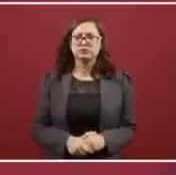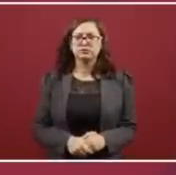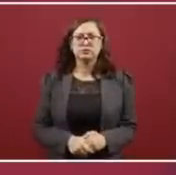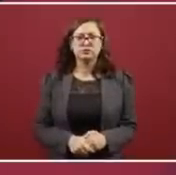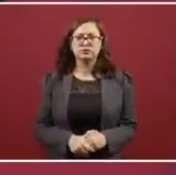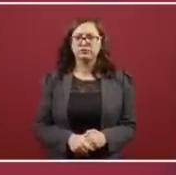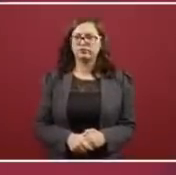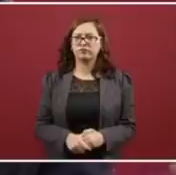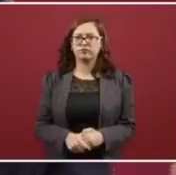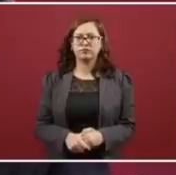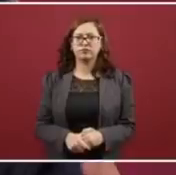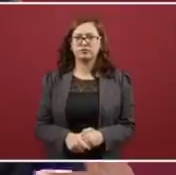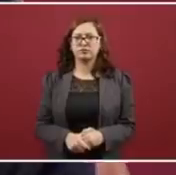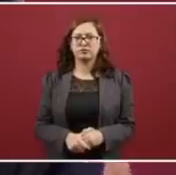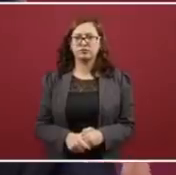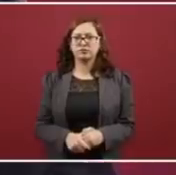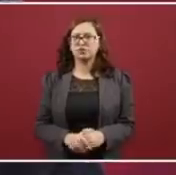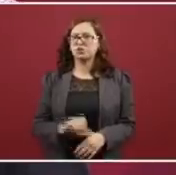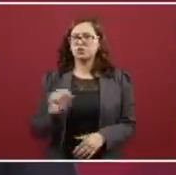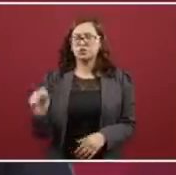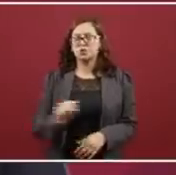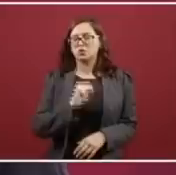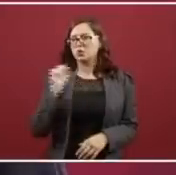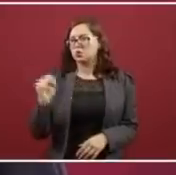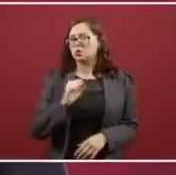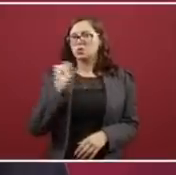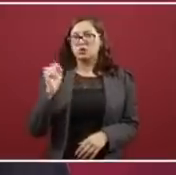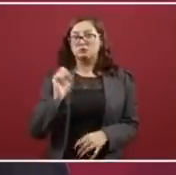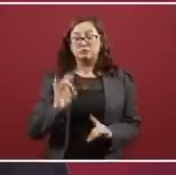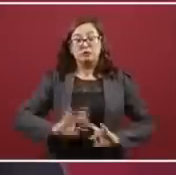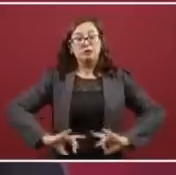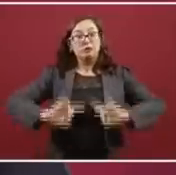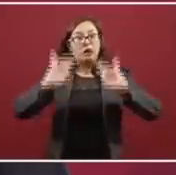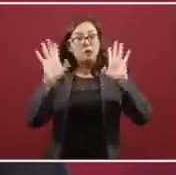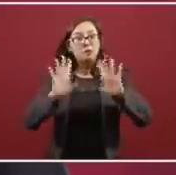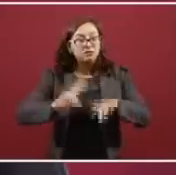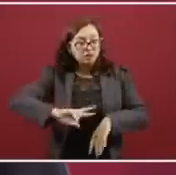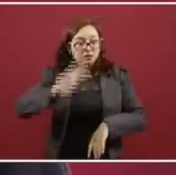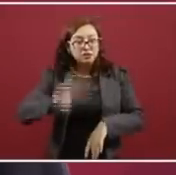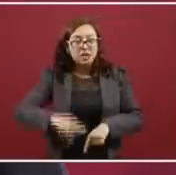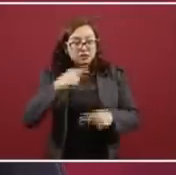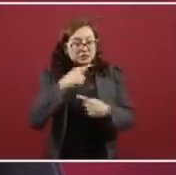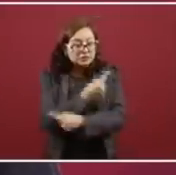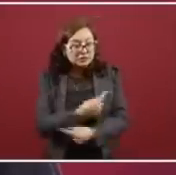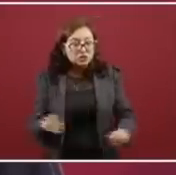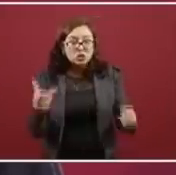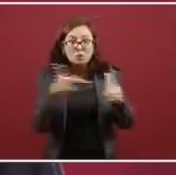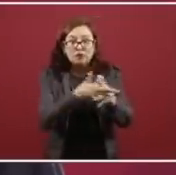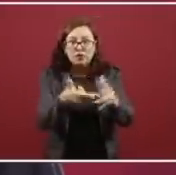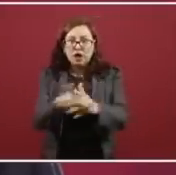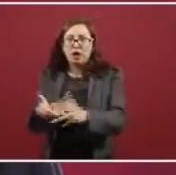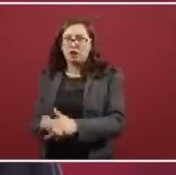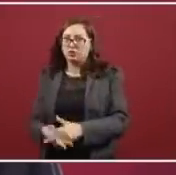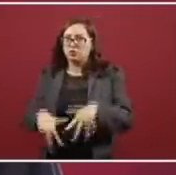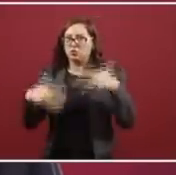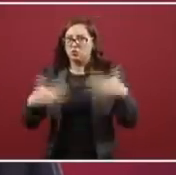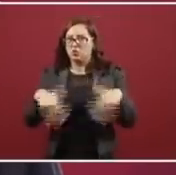ya lo tendríamos este como una gran preocupación